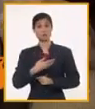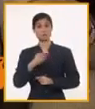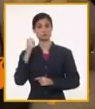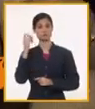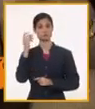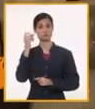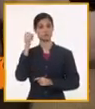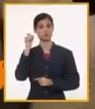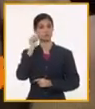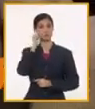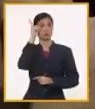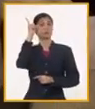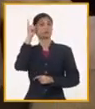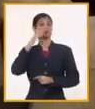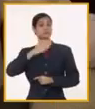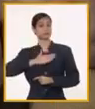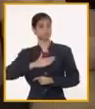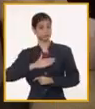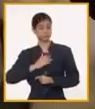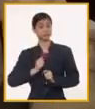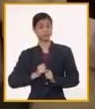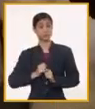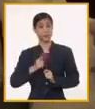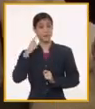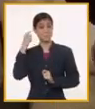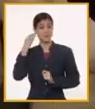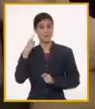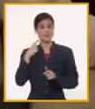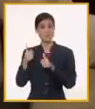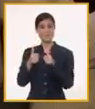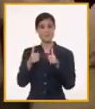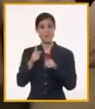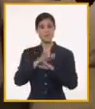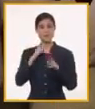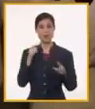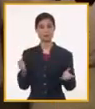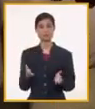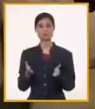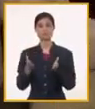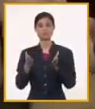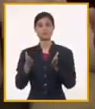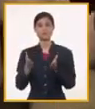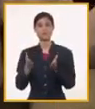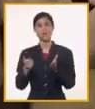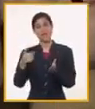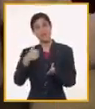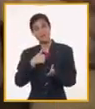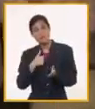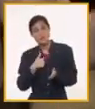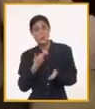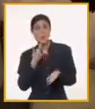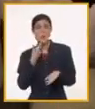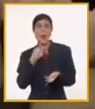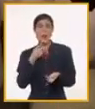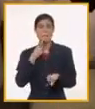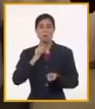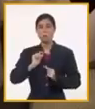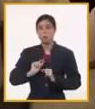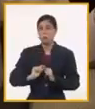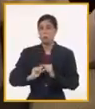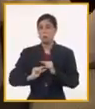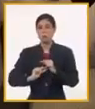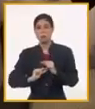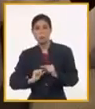idea del impulso mayor, ¿entendés? Porque como estaba yo, iba poco a poco, para decirlo claro. Yo podía, iba poco,